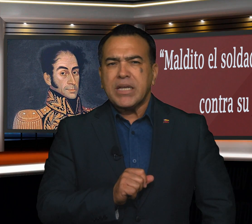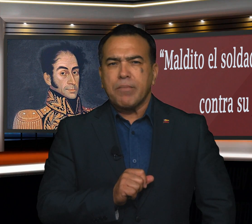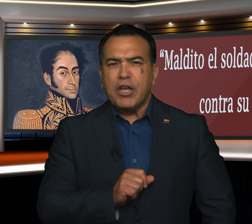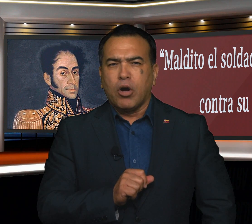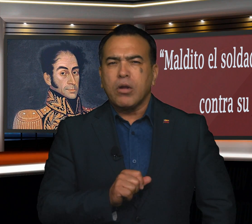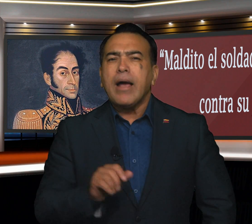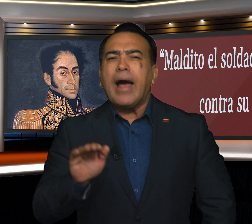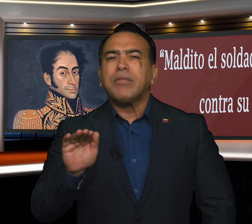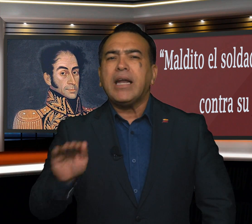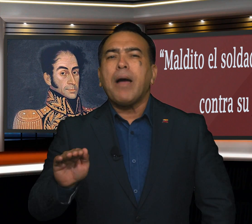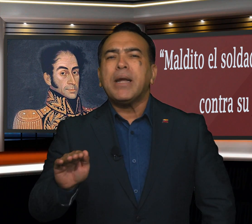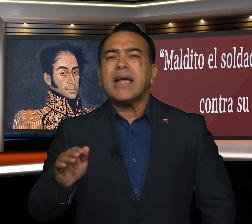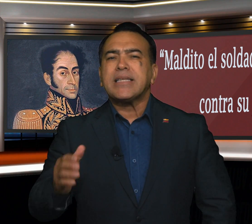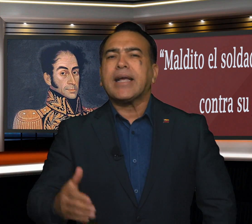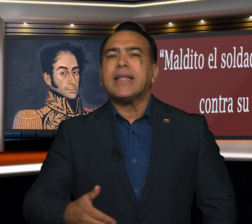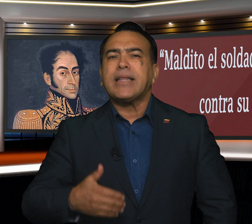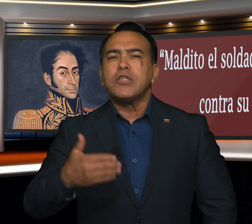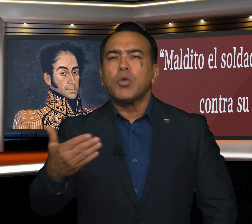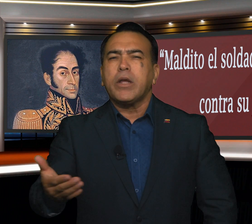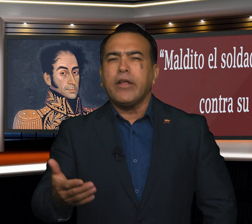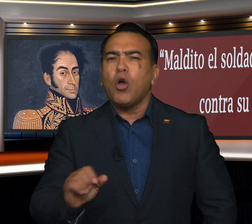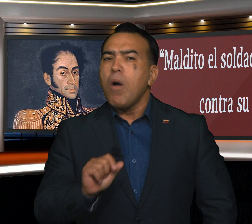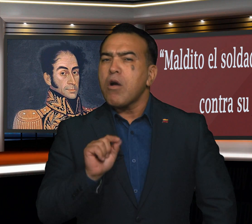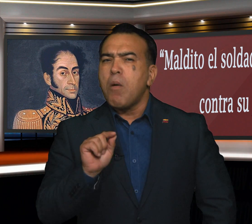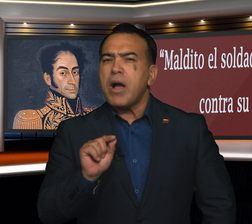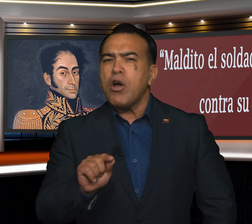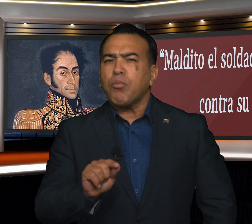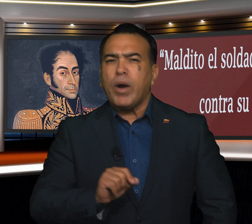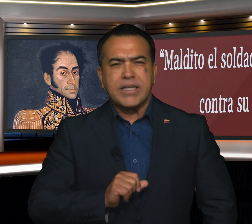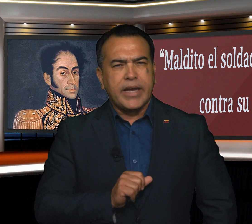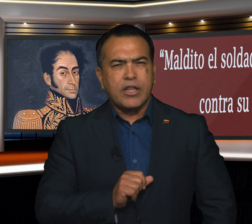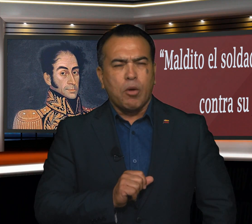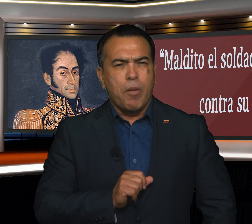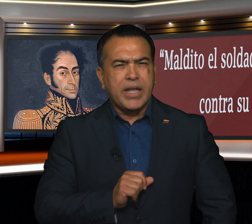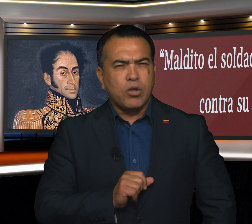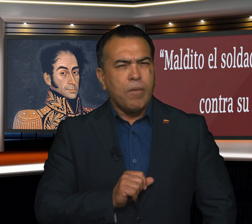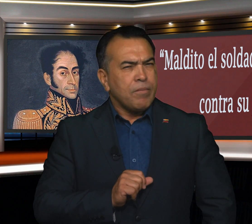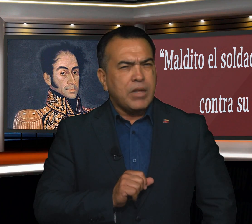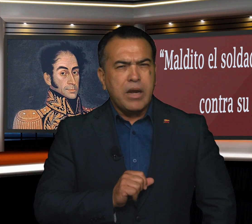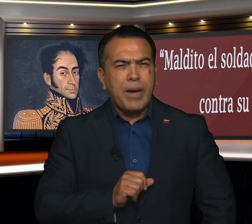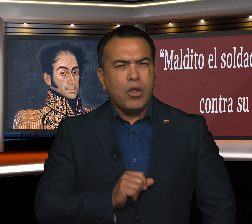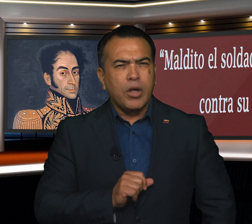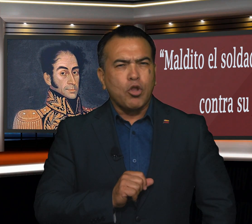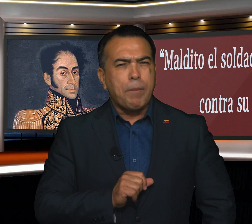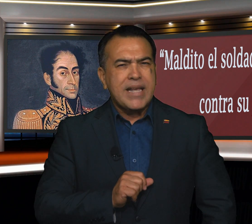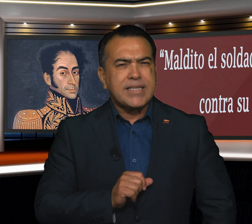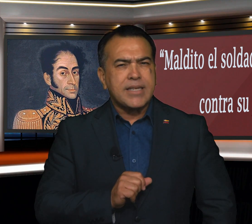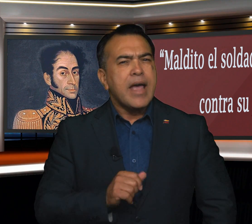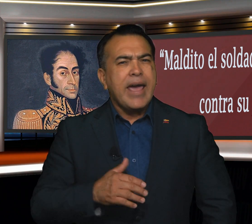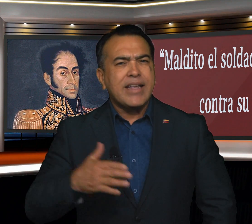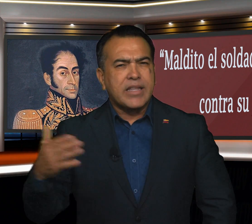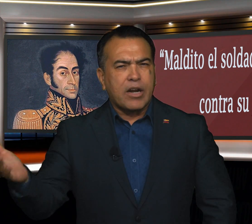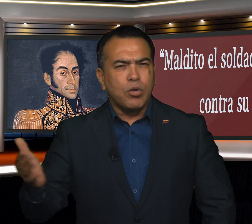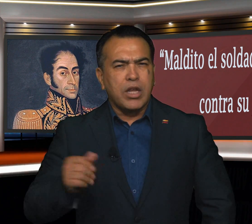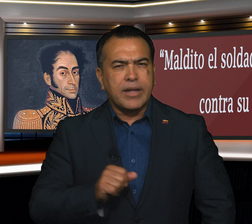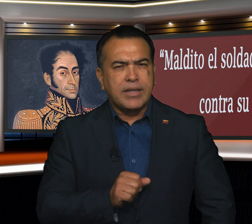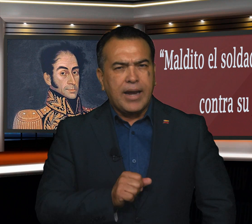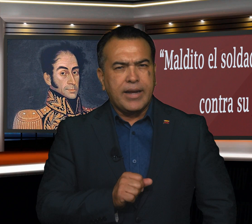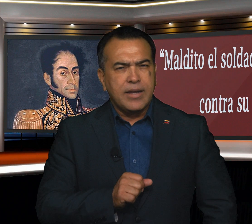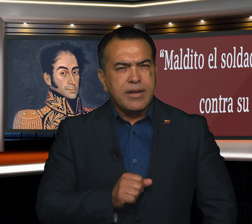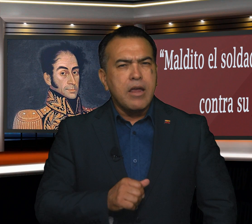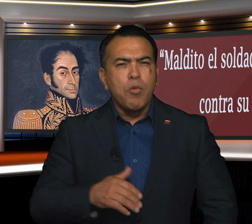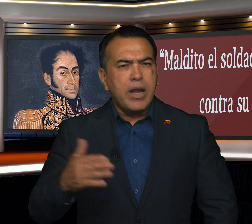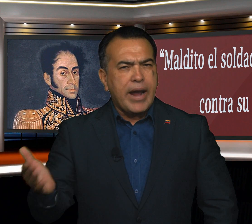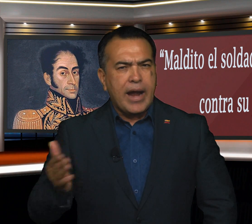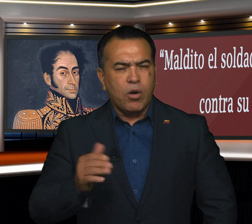cada vez mayor ante las amenazas que están surgiendo con mayor fuerza en estos momentos, derivado de estos países